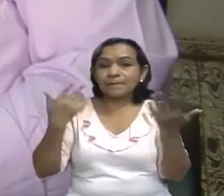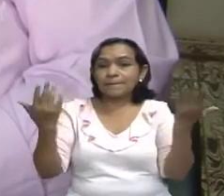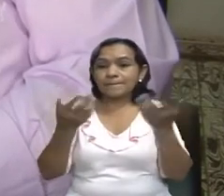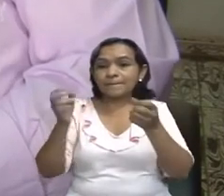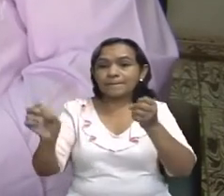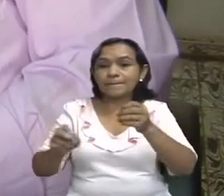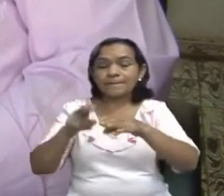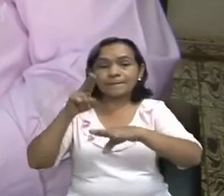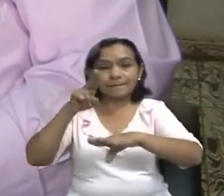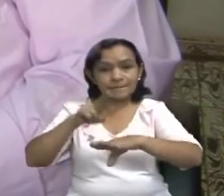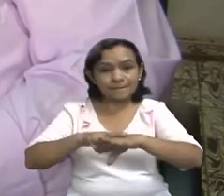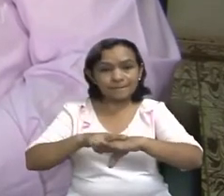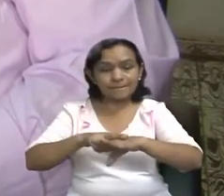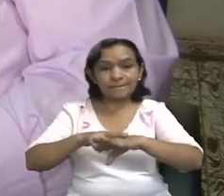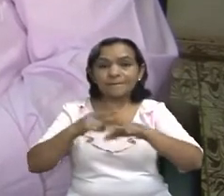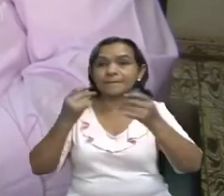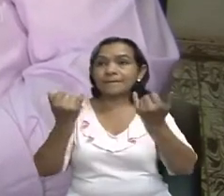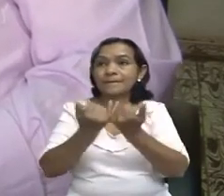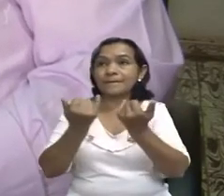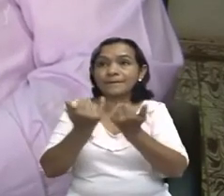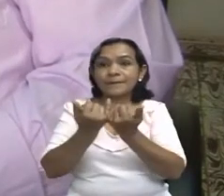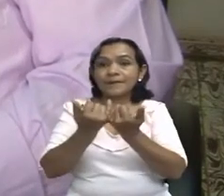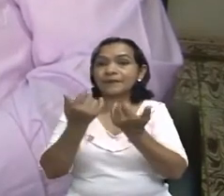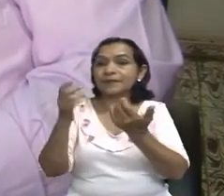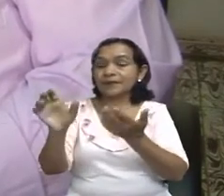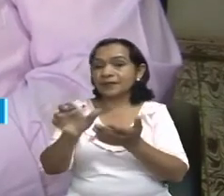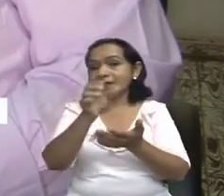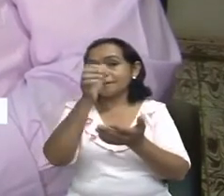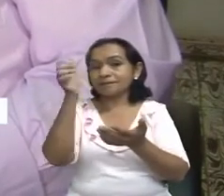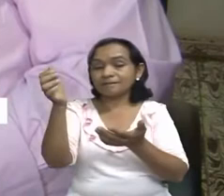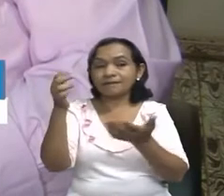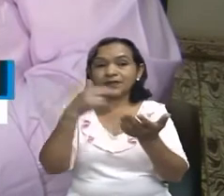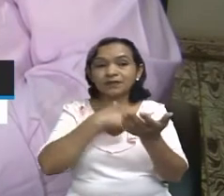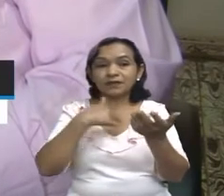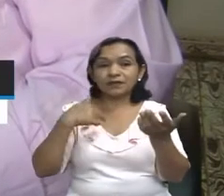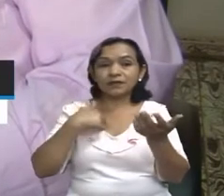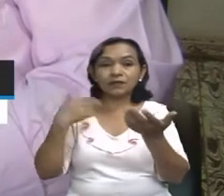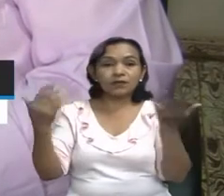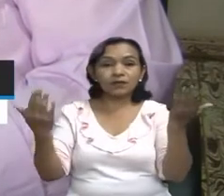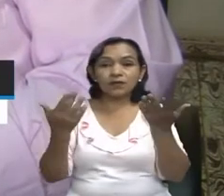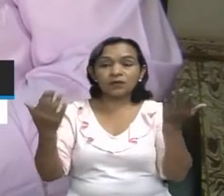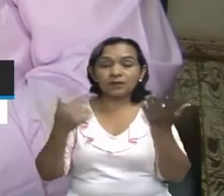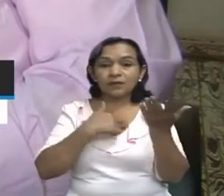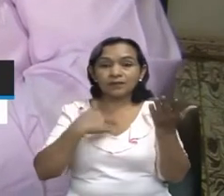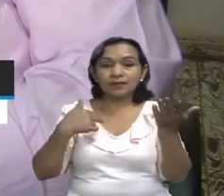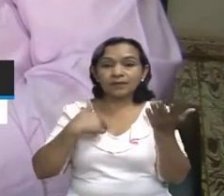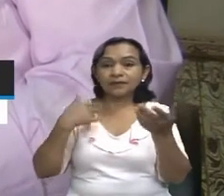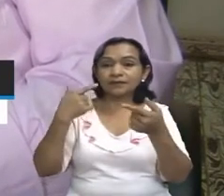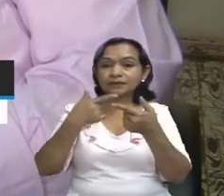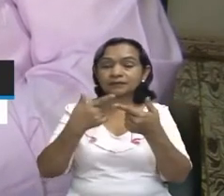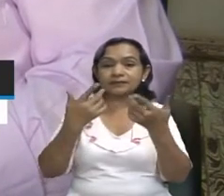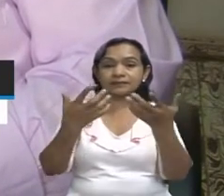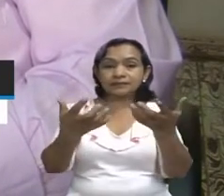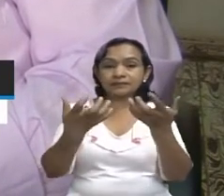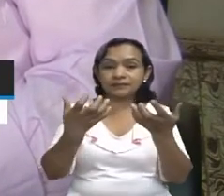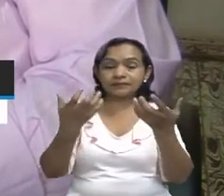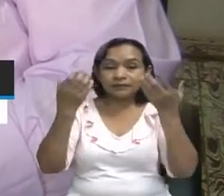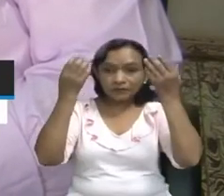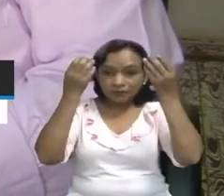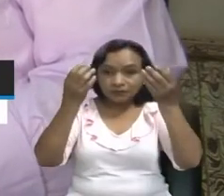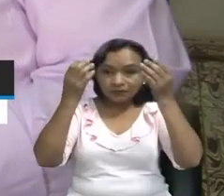nacional, pero finalmente enlatados, que por aquellos tiempos, como poco se le daba interés a la